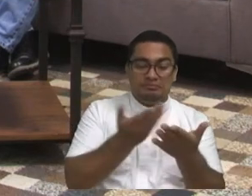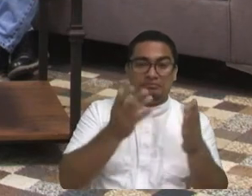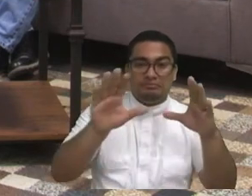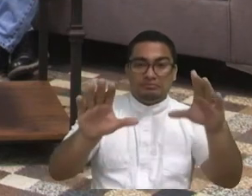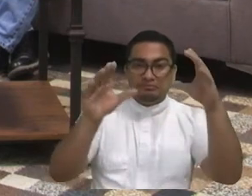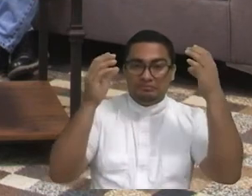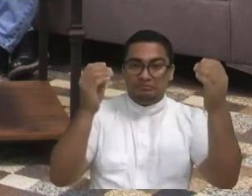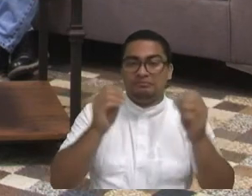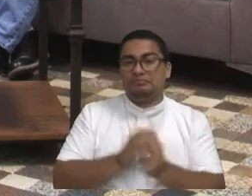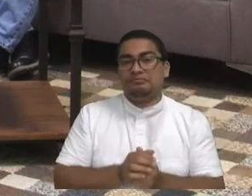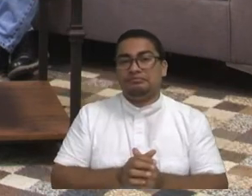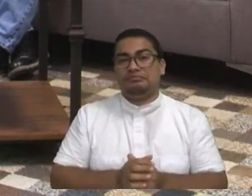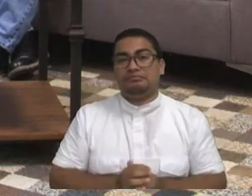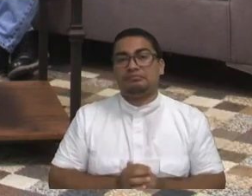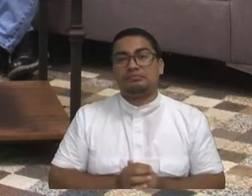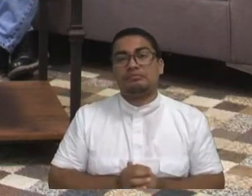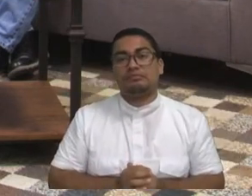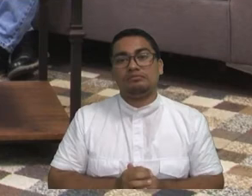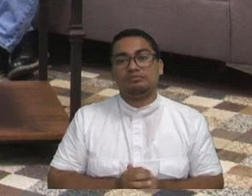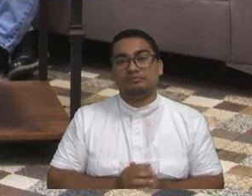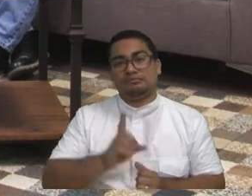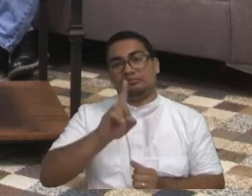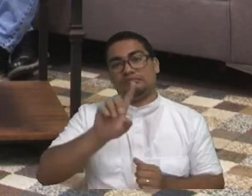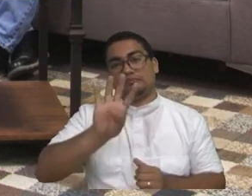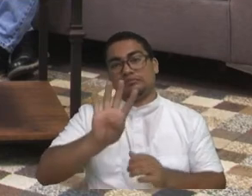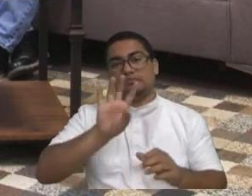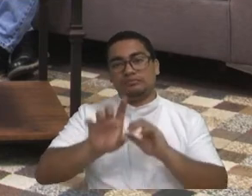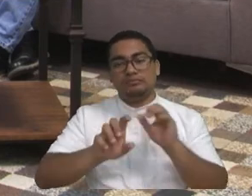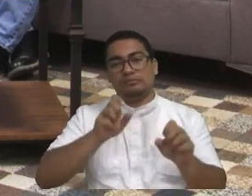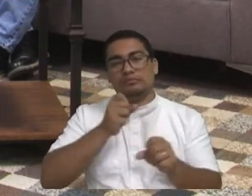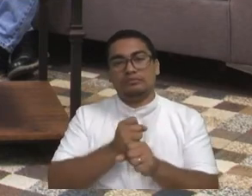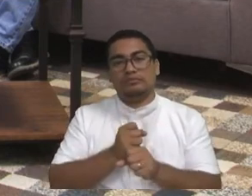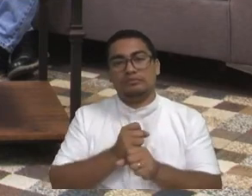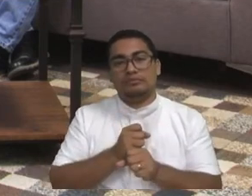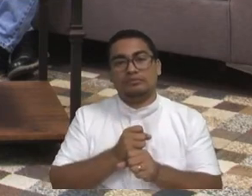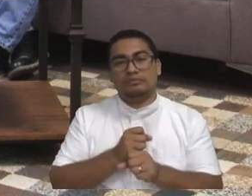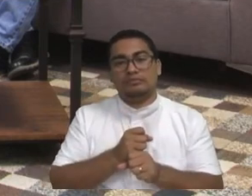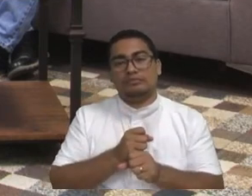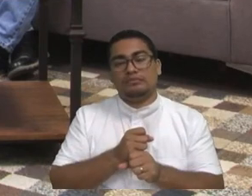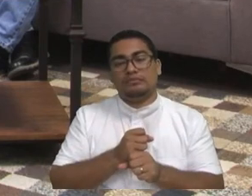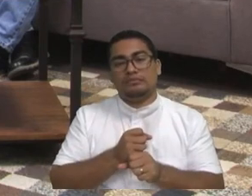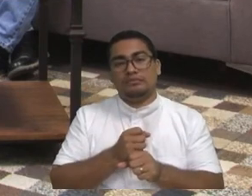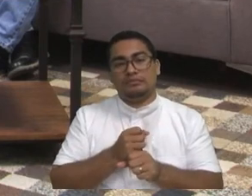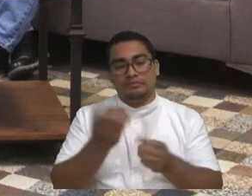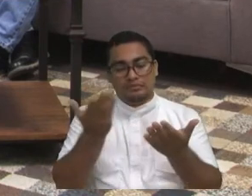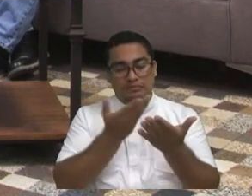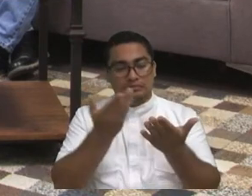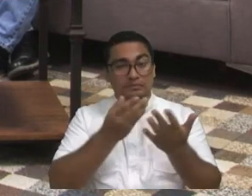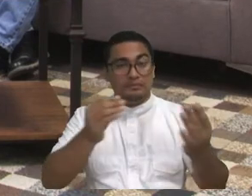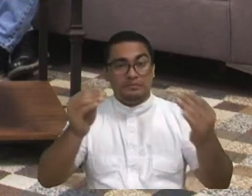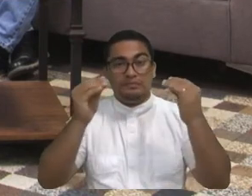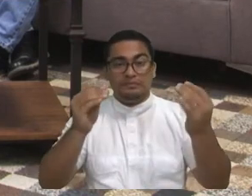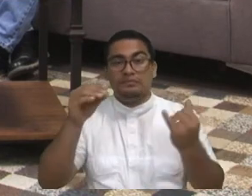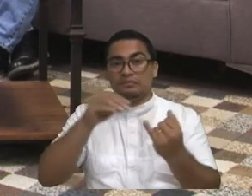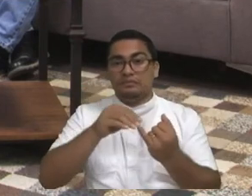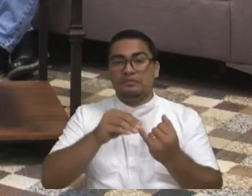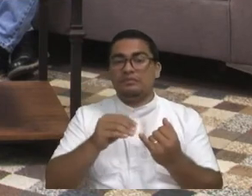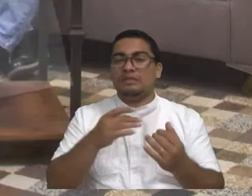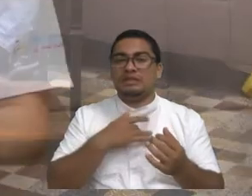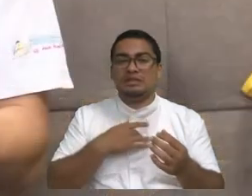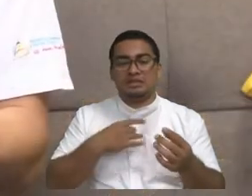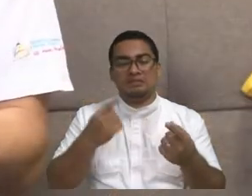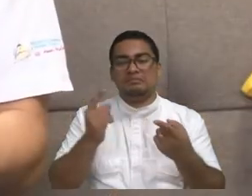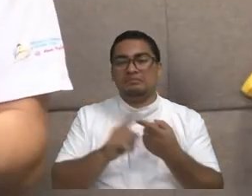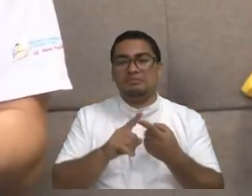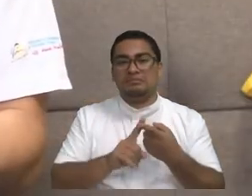éste 14 años de edad para la educación técnica los requisitos académicos son